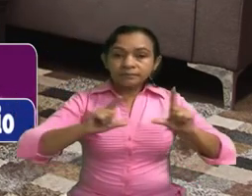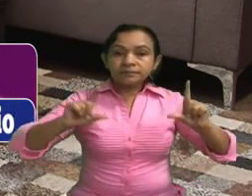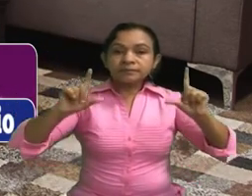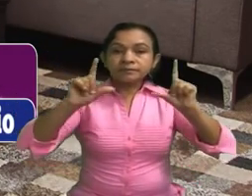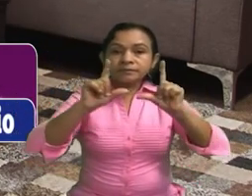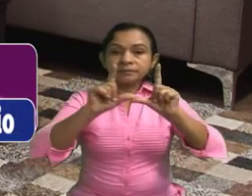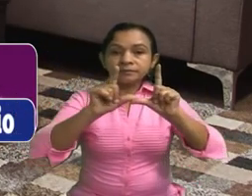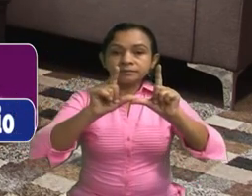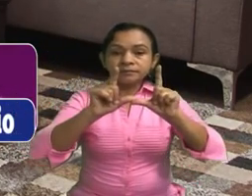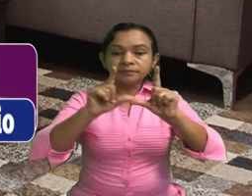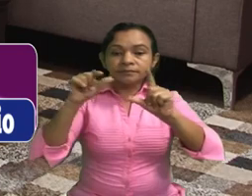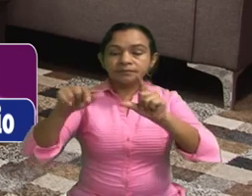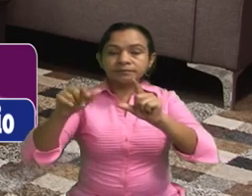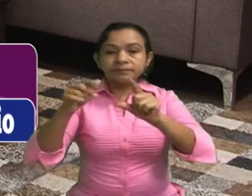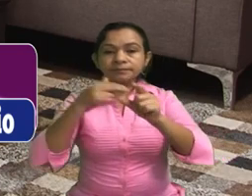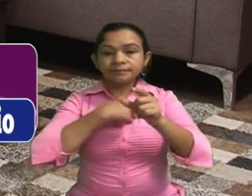están